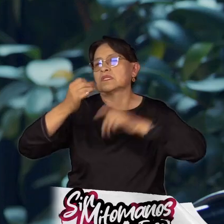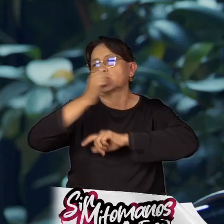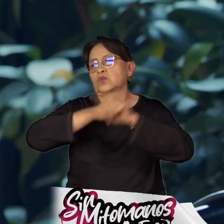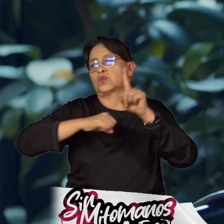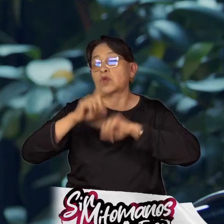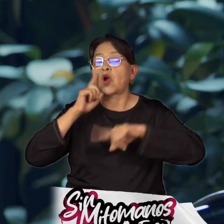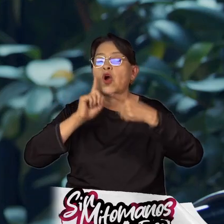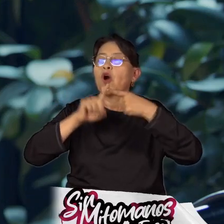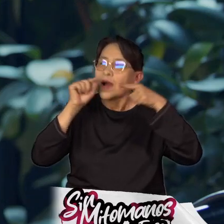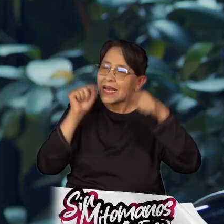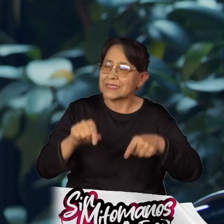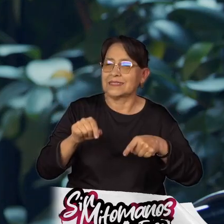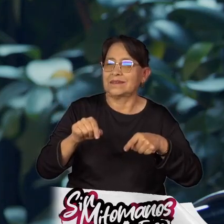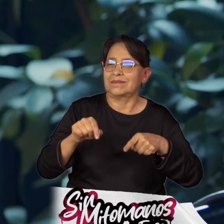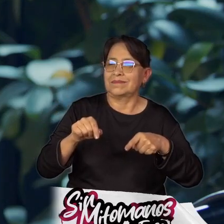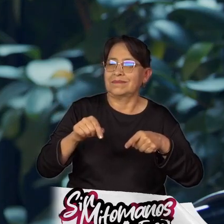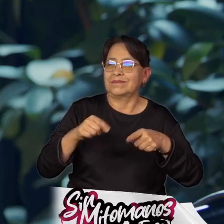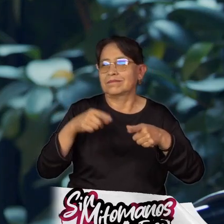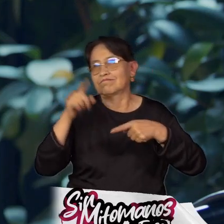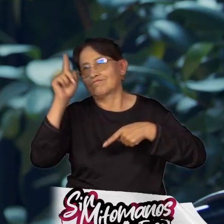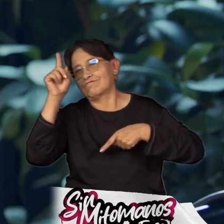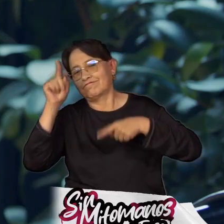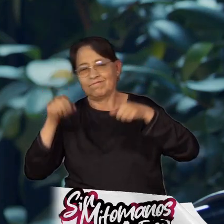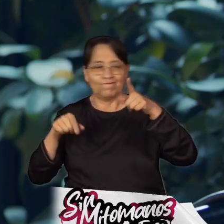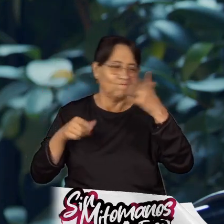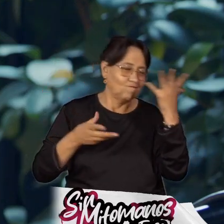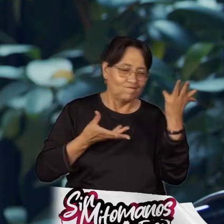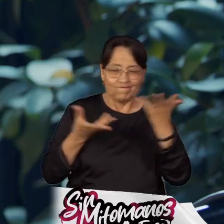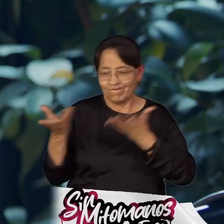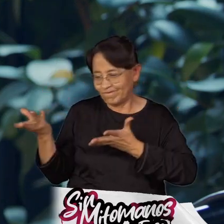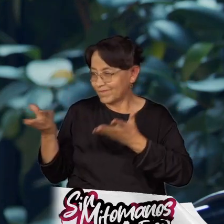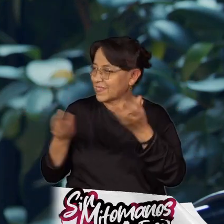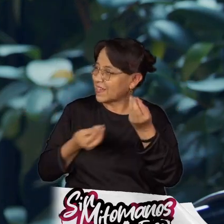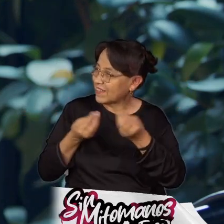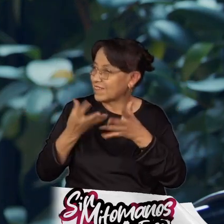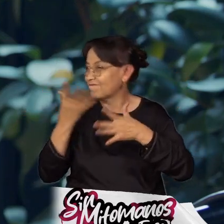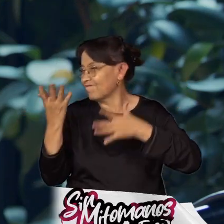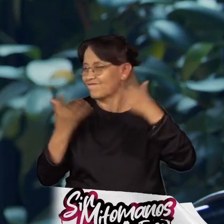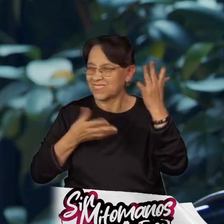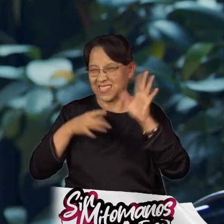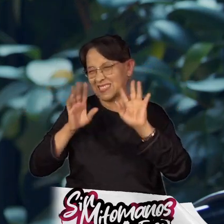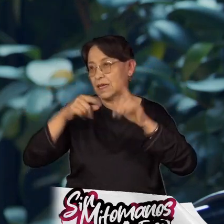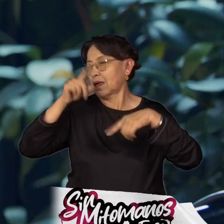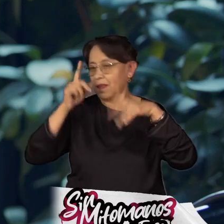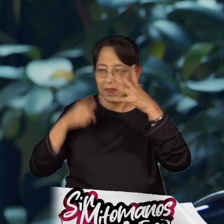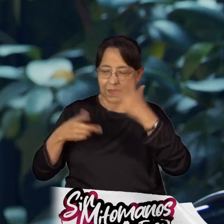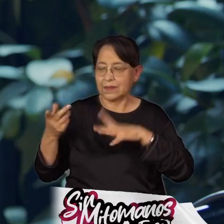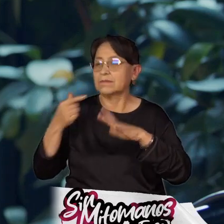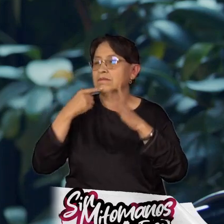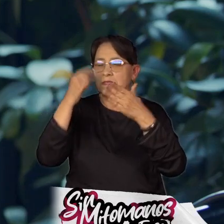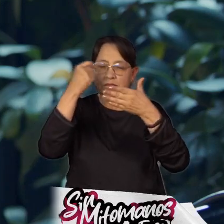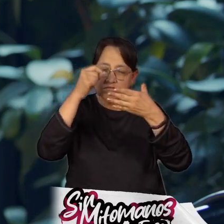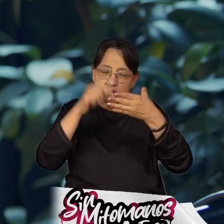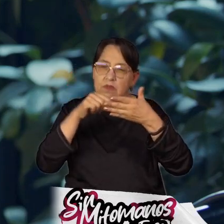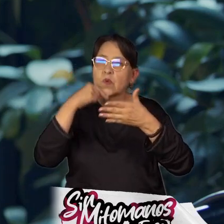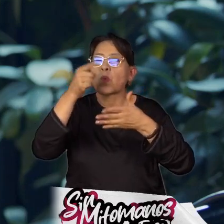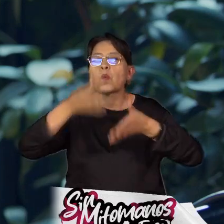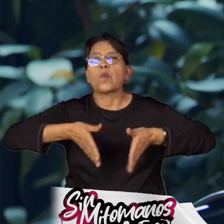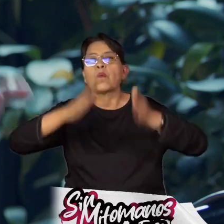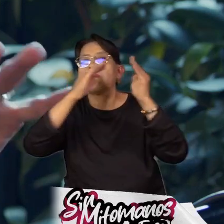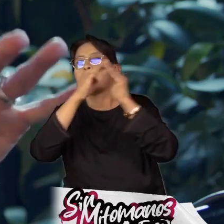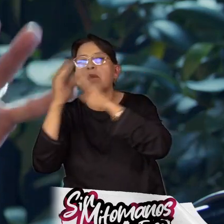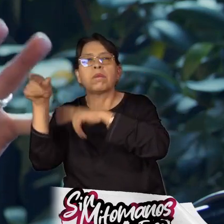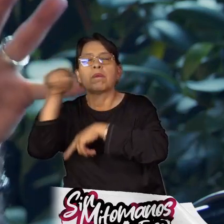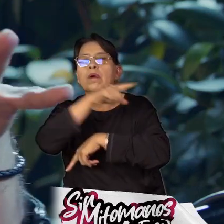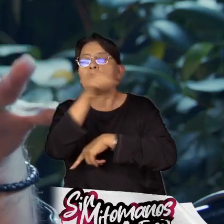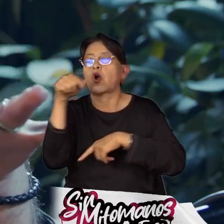propósito. Como tú lo dices, van y vienen, suben, buscan, bajan. Bueno, aparte de esa clasificación de inmuebles, se